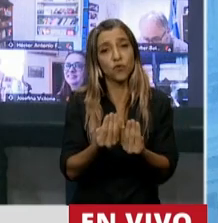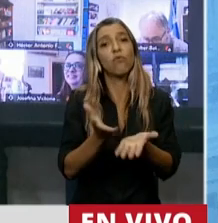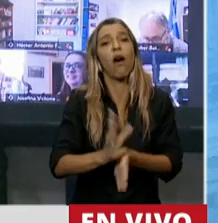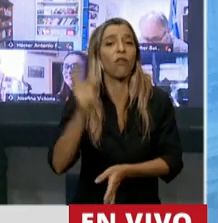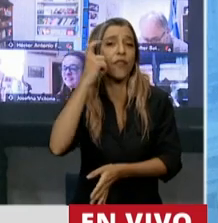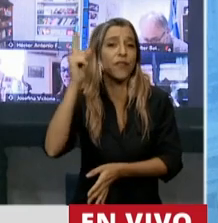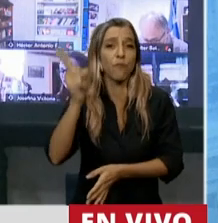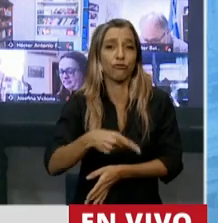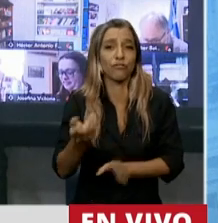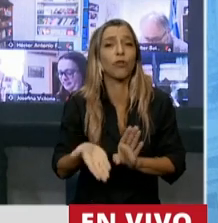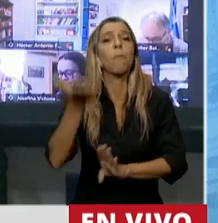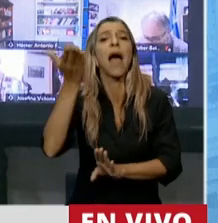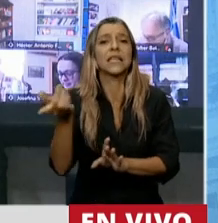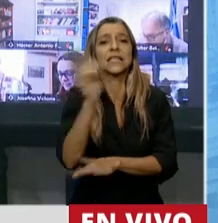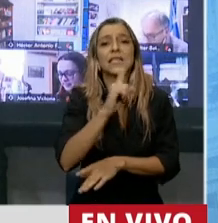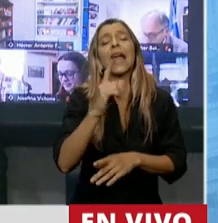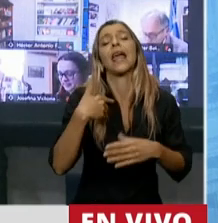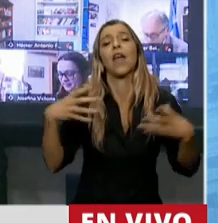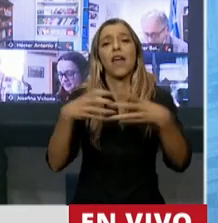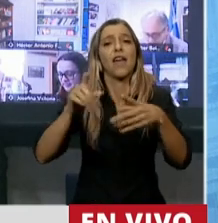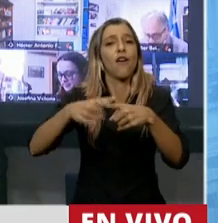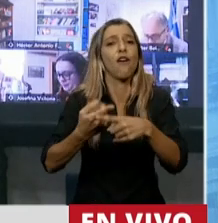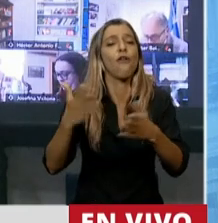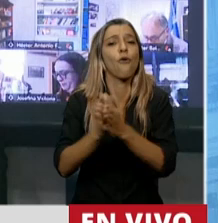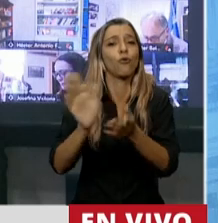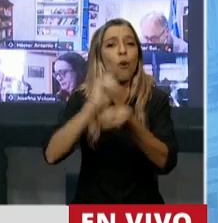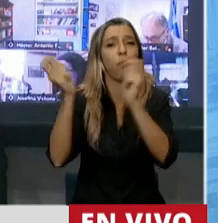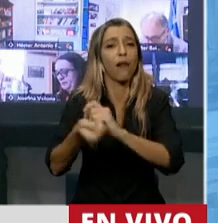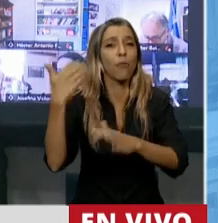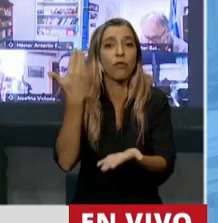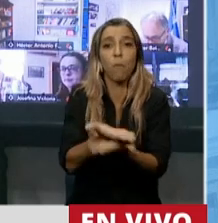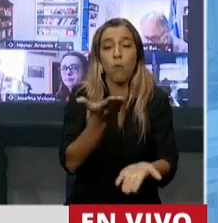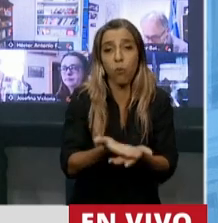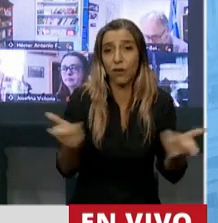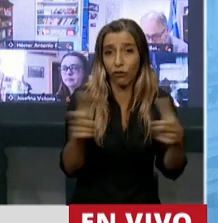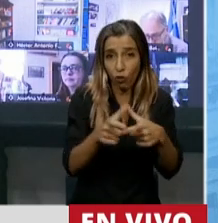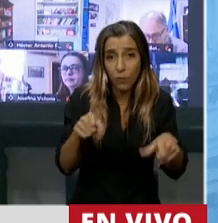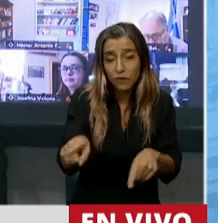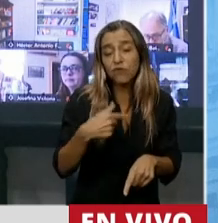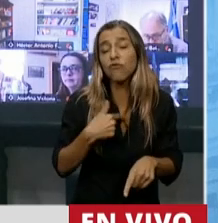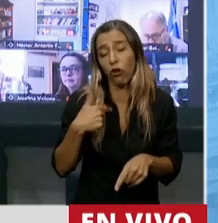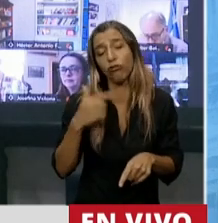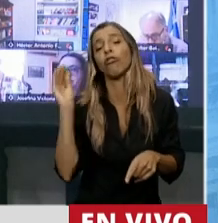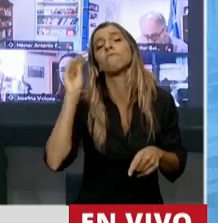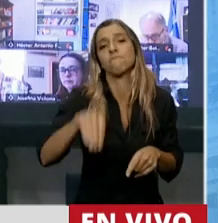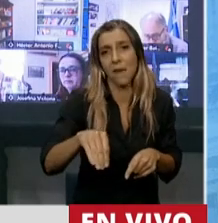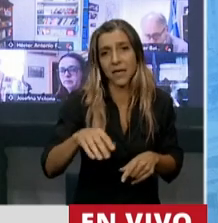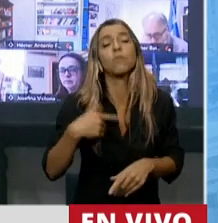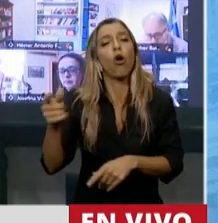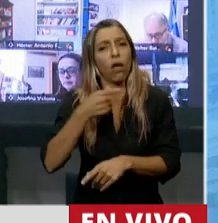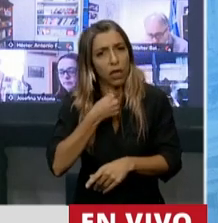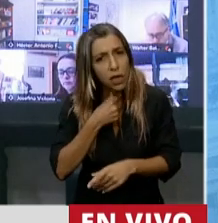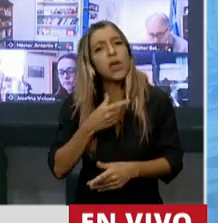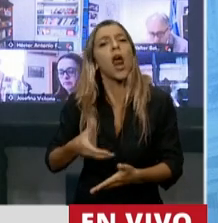10% más que la propuesta que Juntos por el Cambio nos había traído a la comisión porque querían financiar el